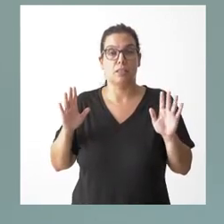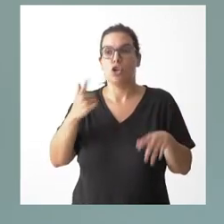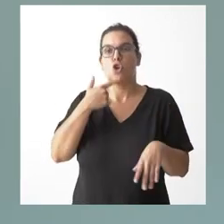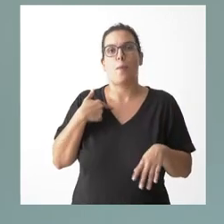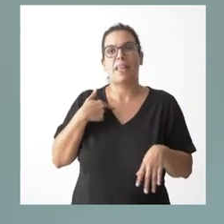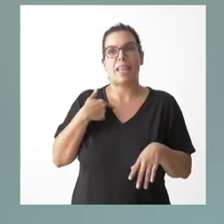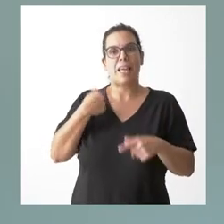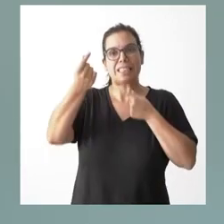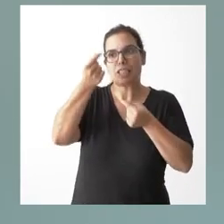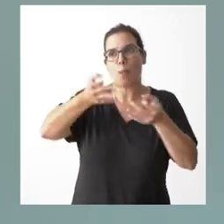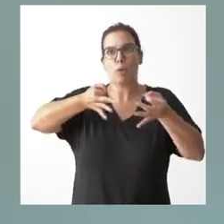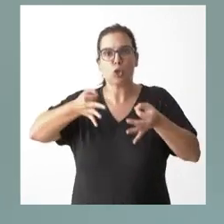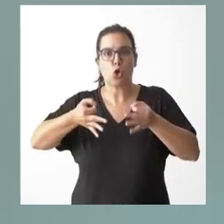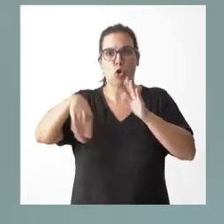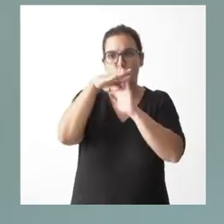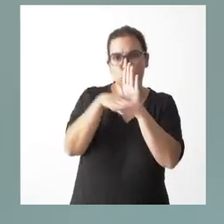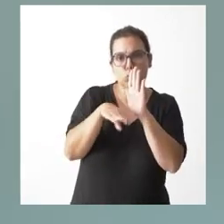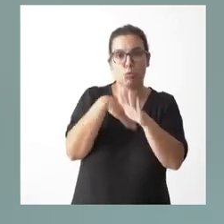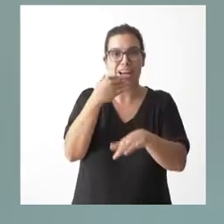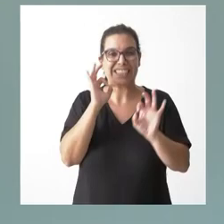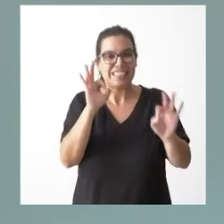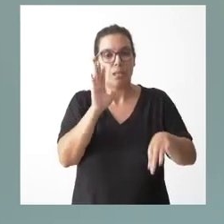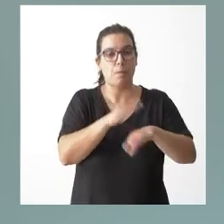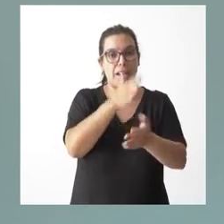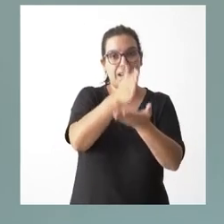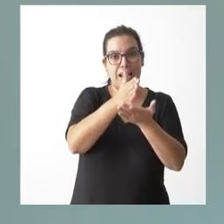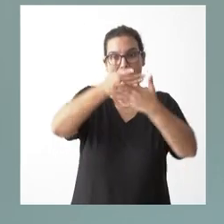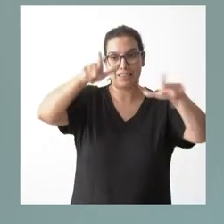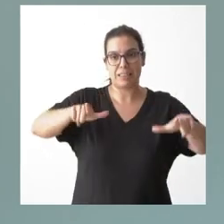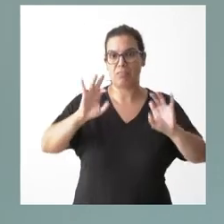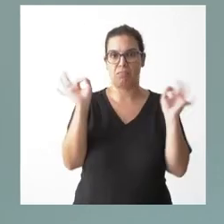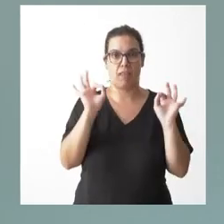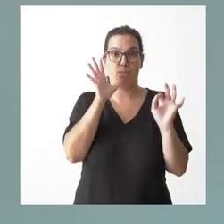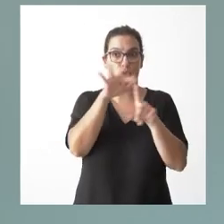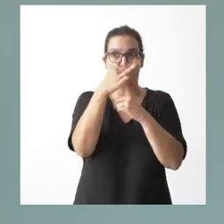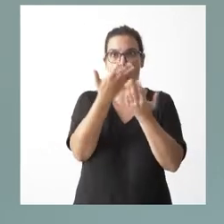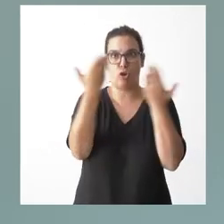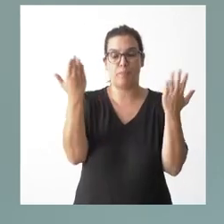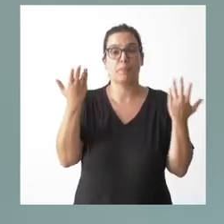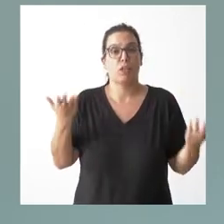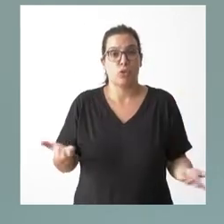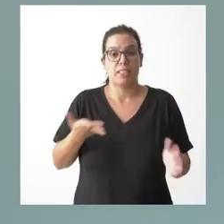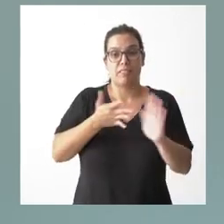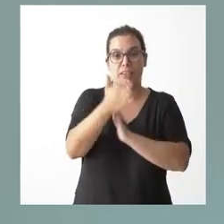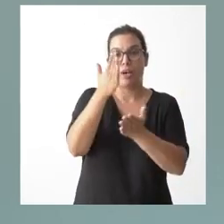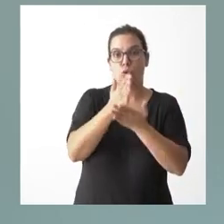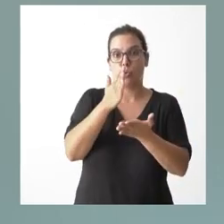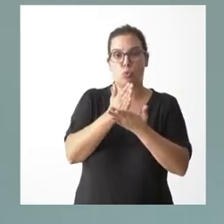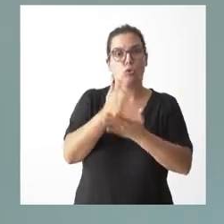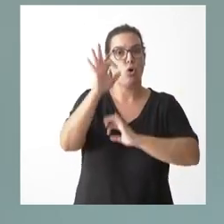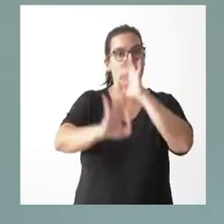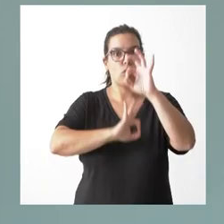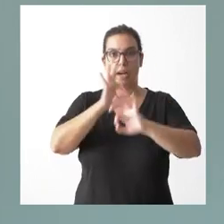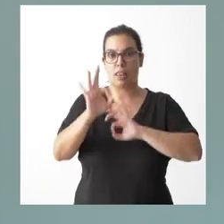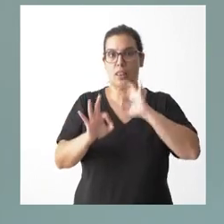de ningún protocolo específico por la circunstancia en la que estamos viviendo. Por tanto, el curso se ha organizado y así se ha